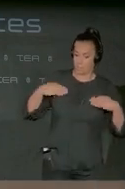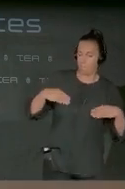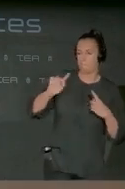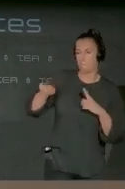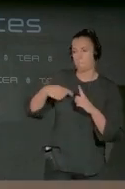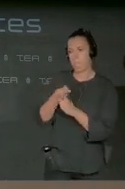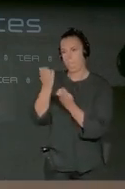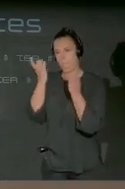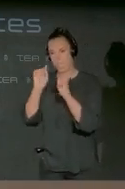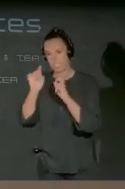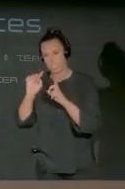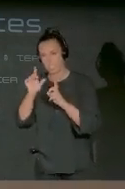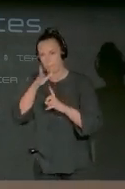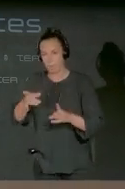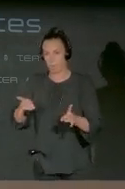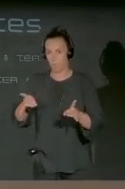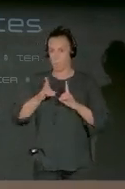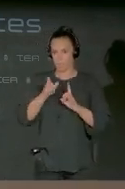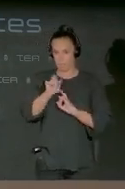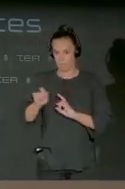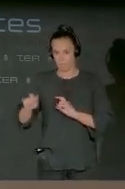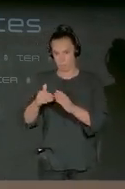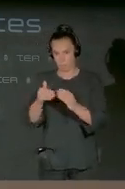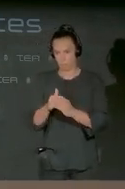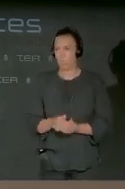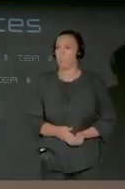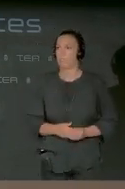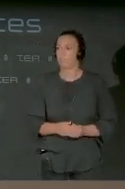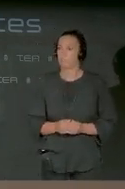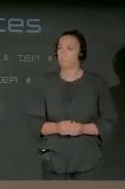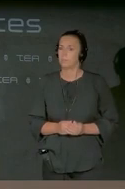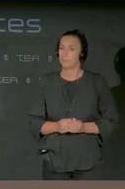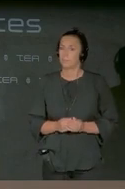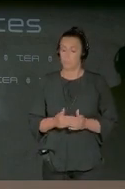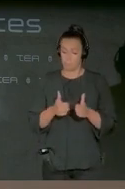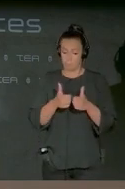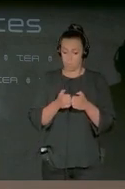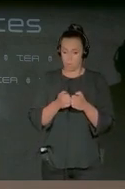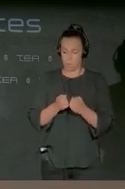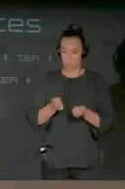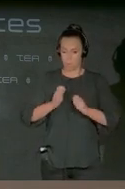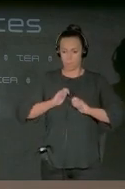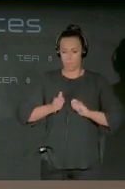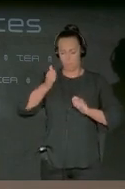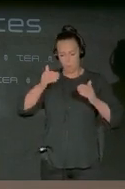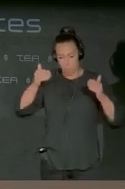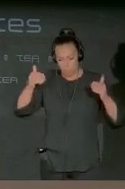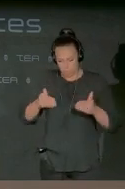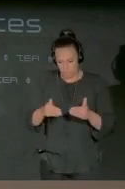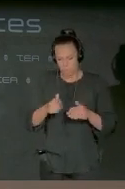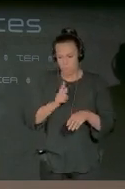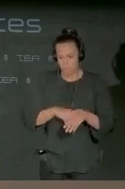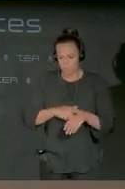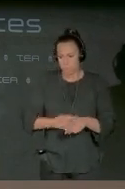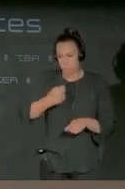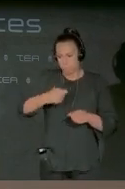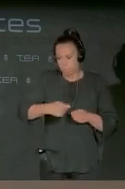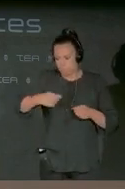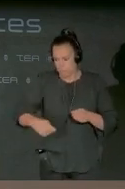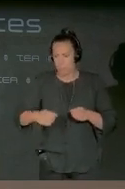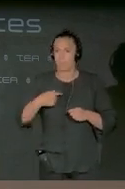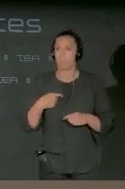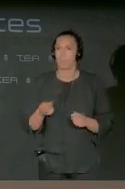que atrapa la atención. El uso de videojuegos permite desarrollar una mayor concentración durante más tiempo, agiliza los tiempos de reacción,